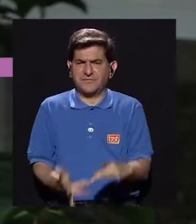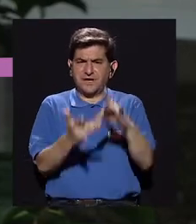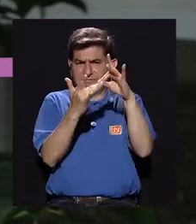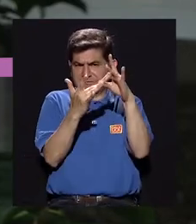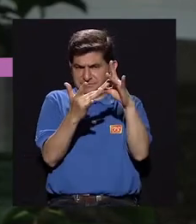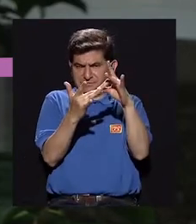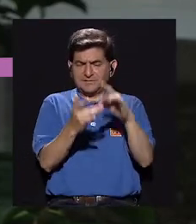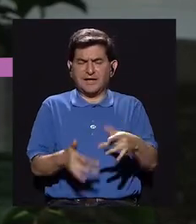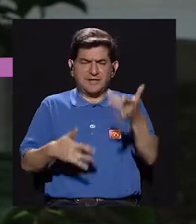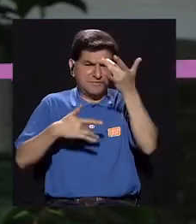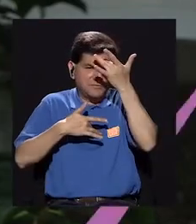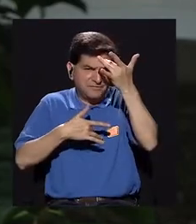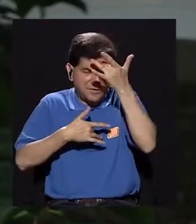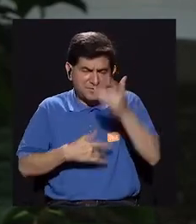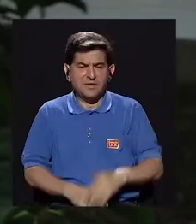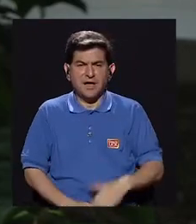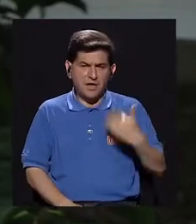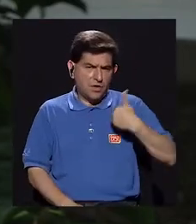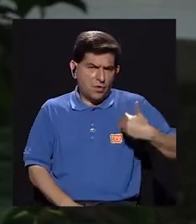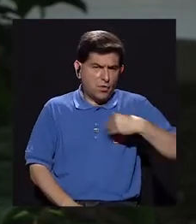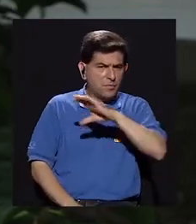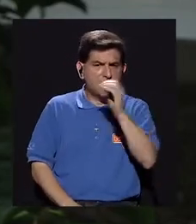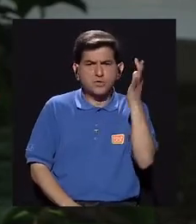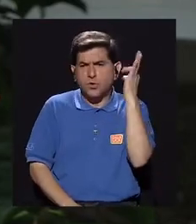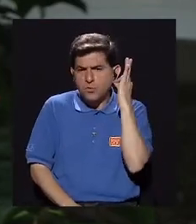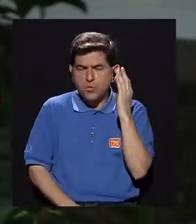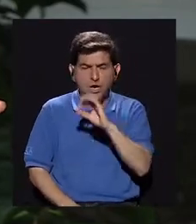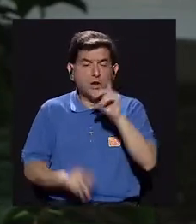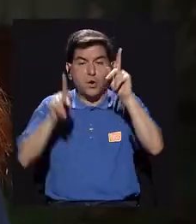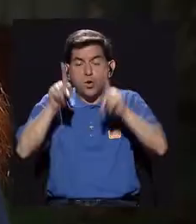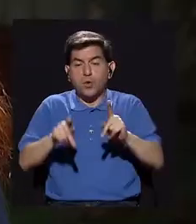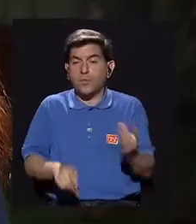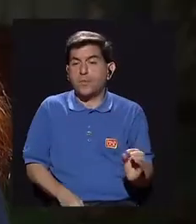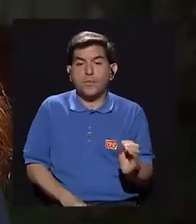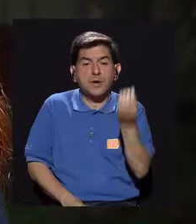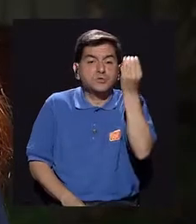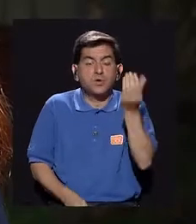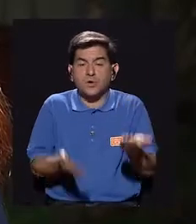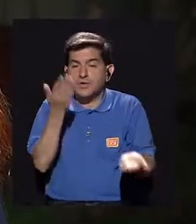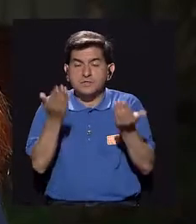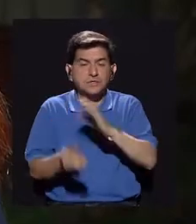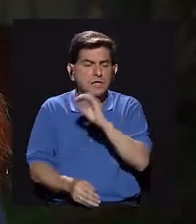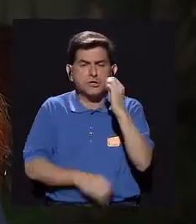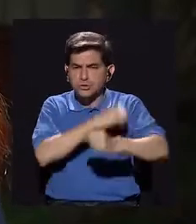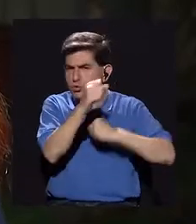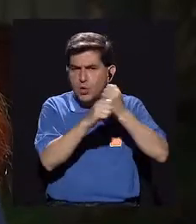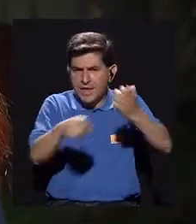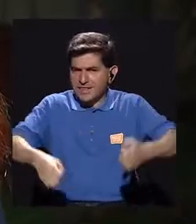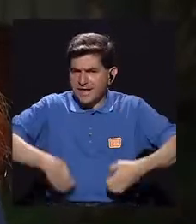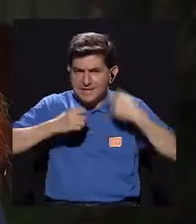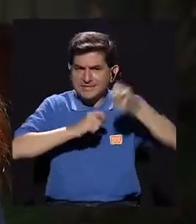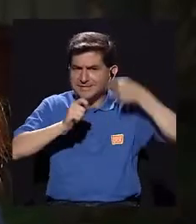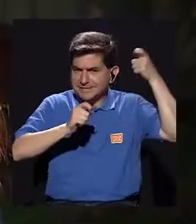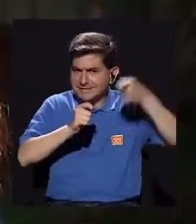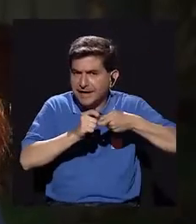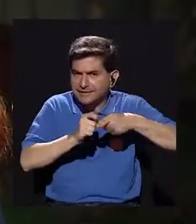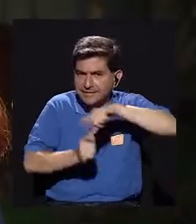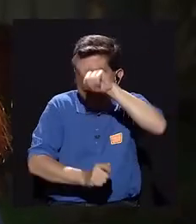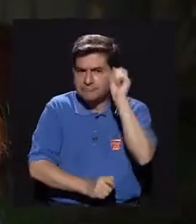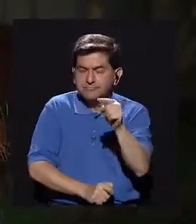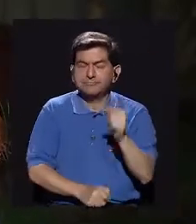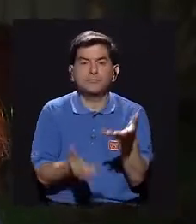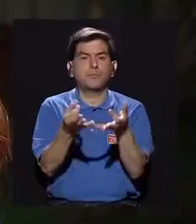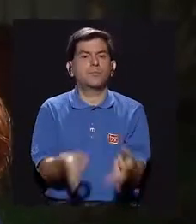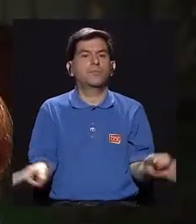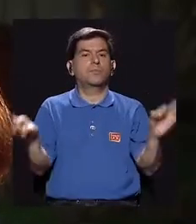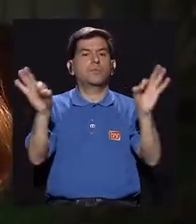más esta enfermedad, si a hombres o a mujeres, o a personas jóvenes, o hay una edad específica?